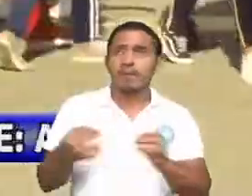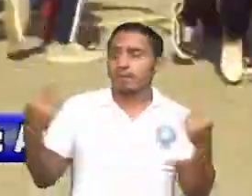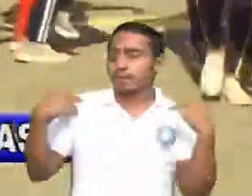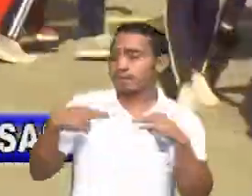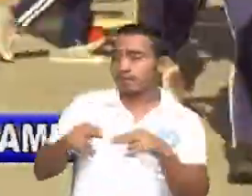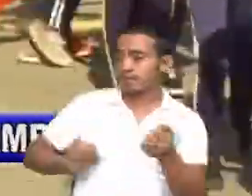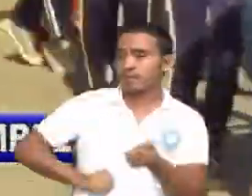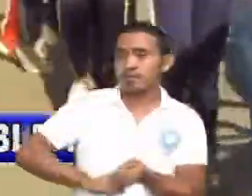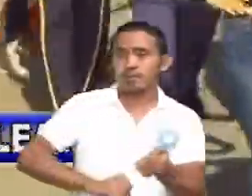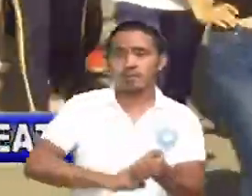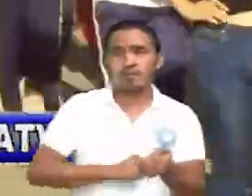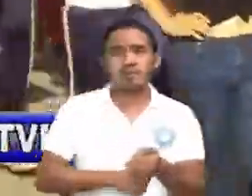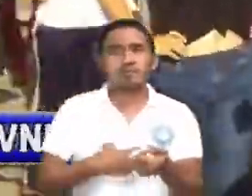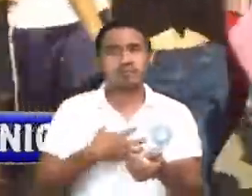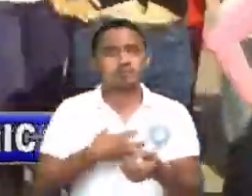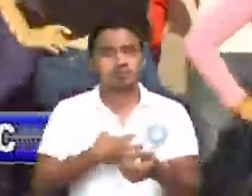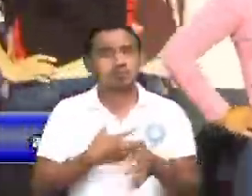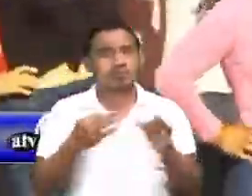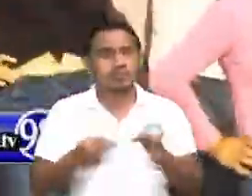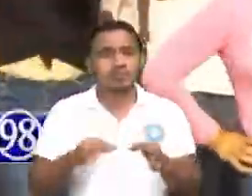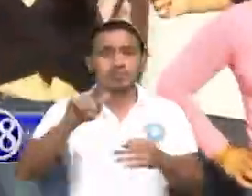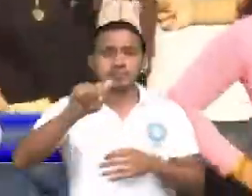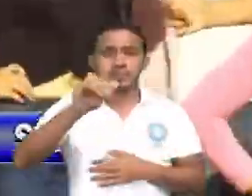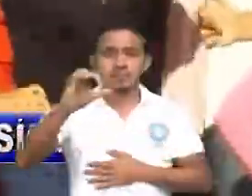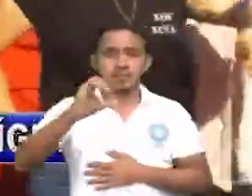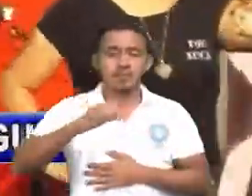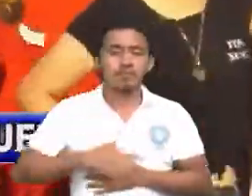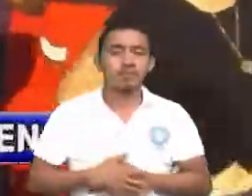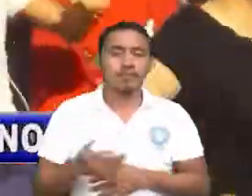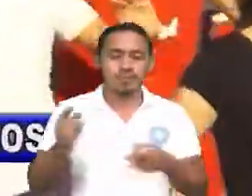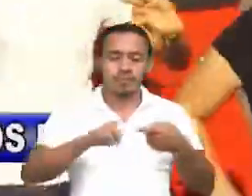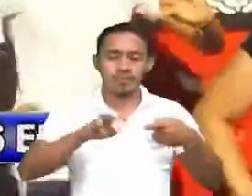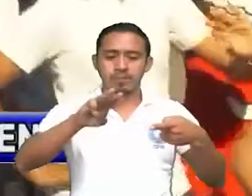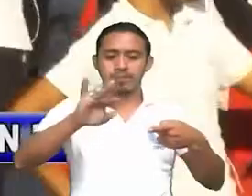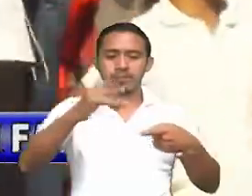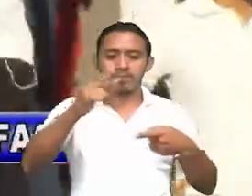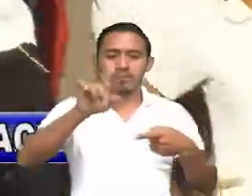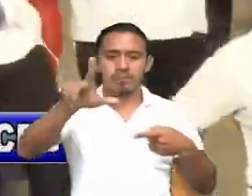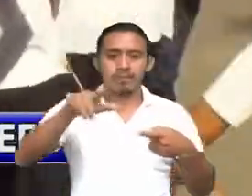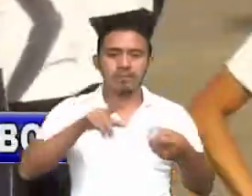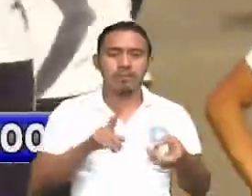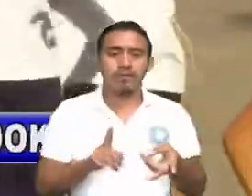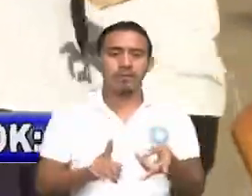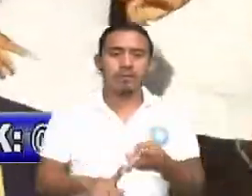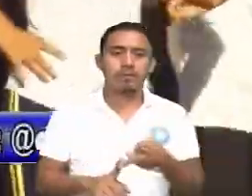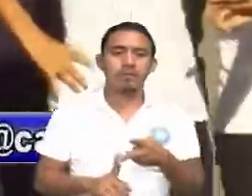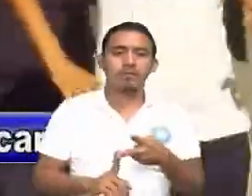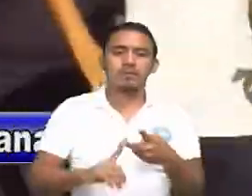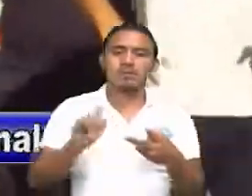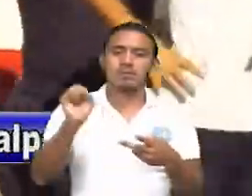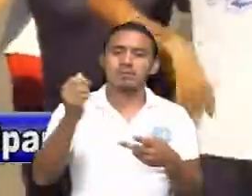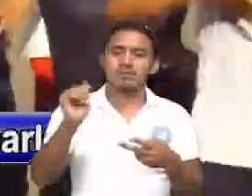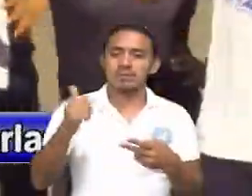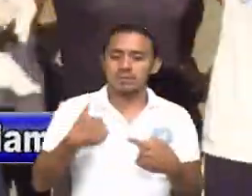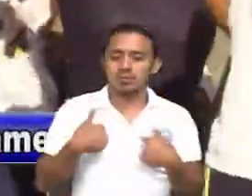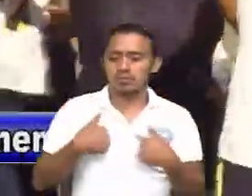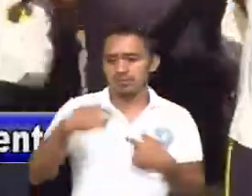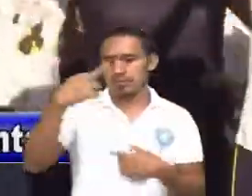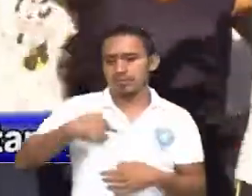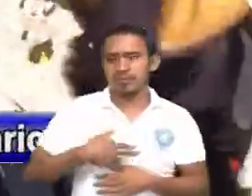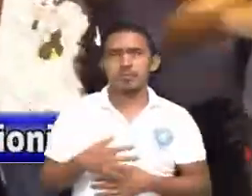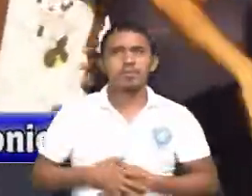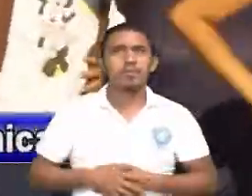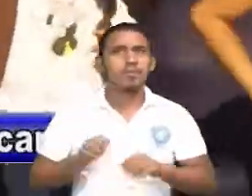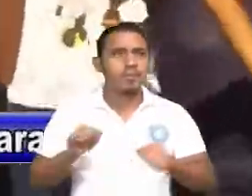nos han apoyado, a la maestra de TAC del Miguel Bonilla, el coreógrafo Denis Ariel Sánchez y mi persona. Podríamos